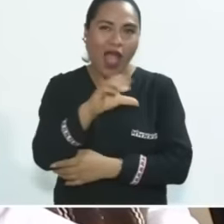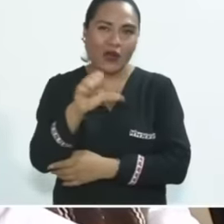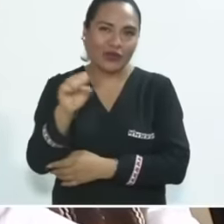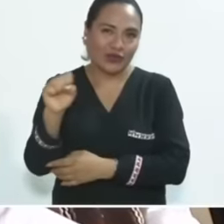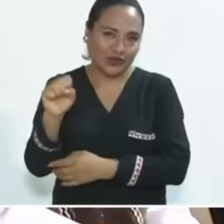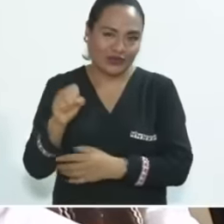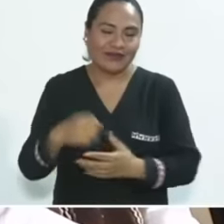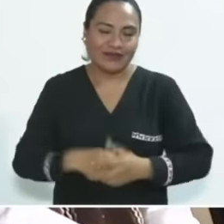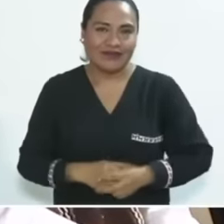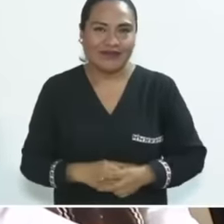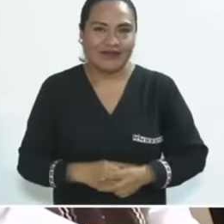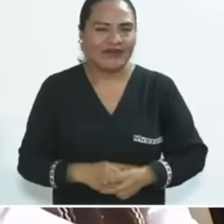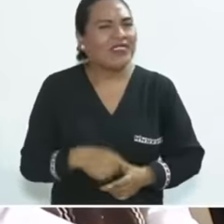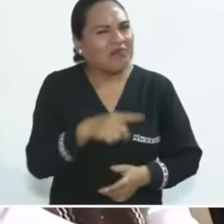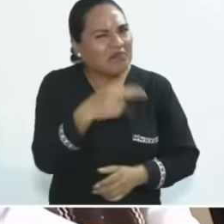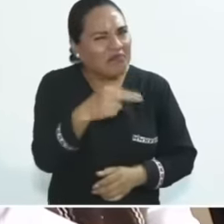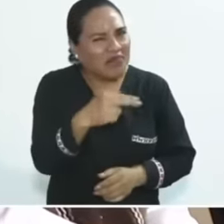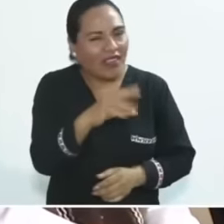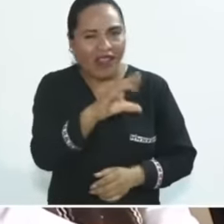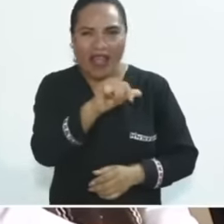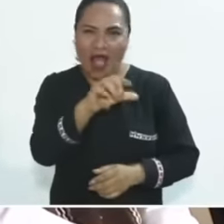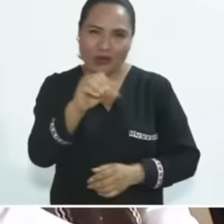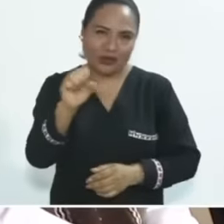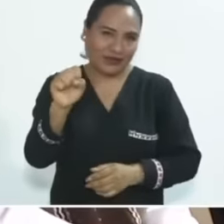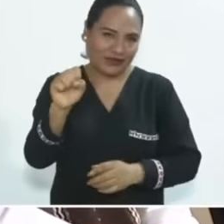caos? ¿Cómo se llama?